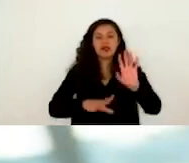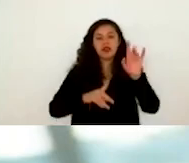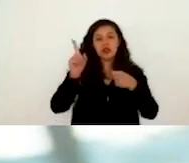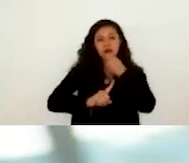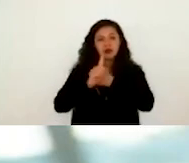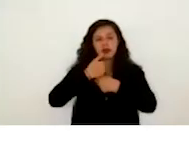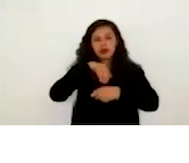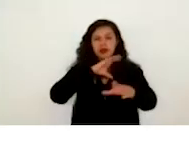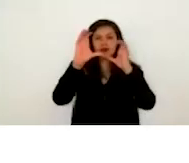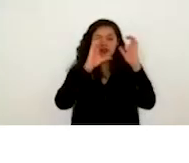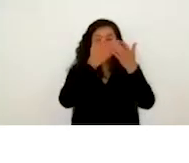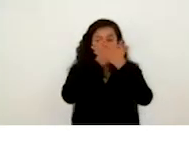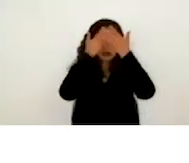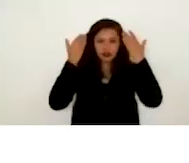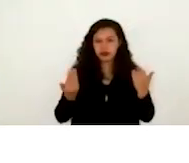comunicar